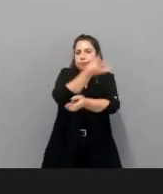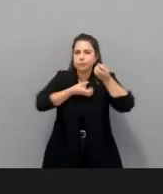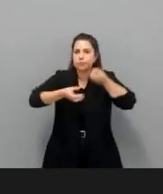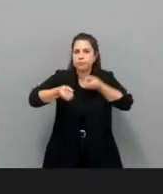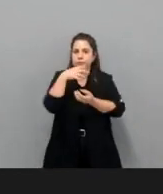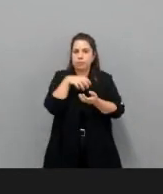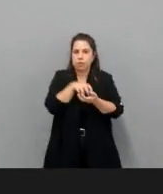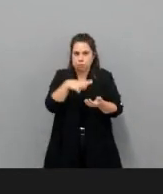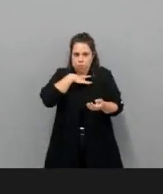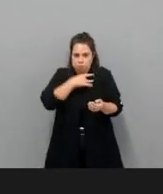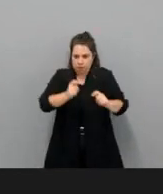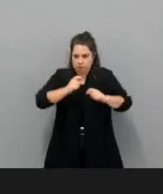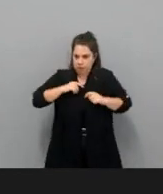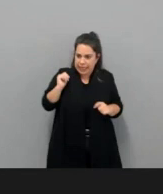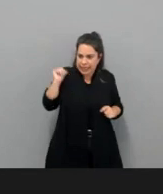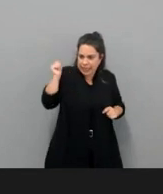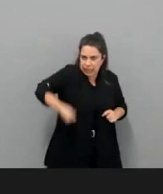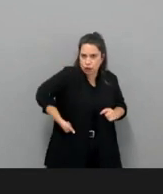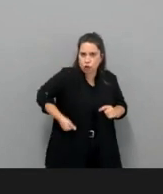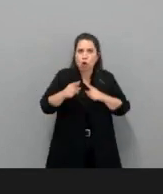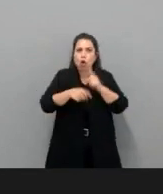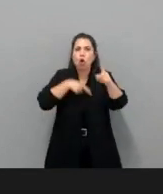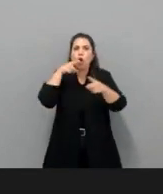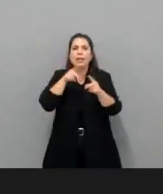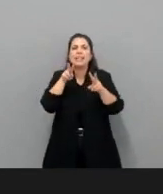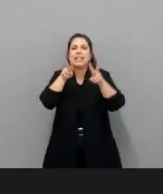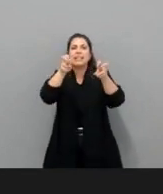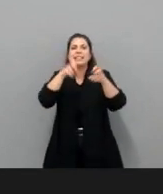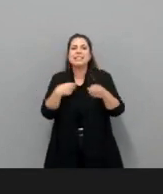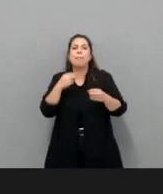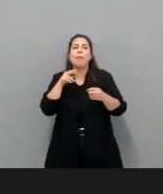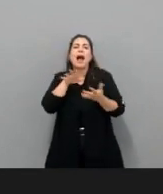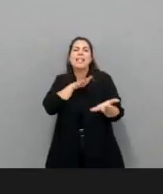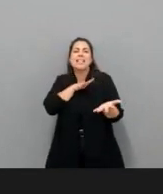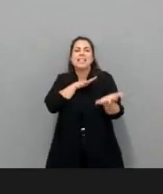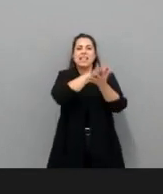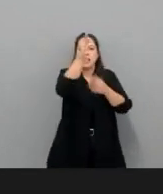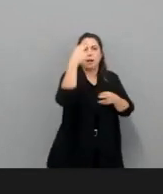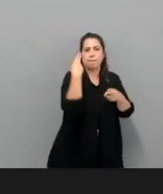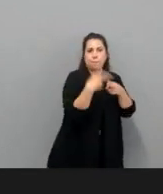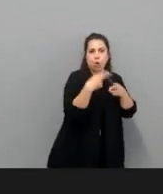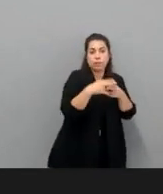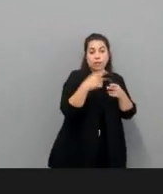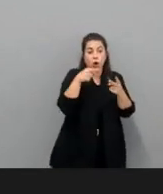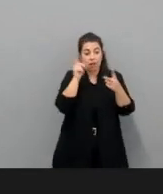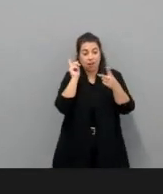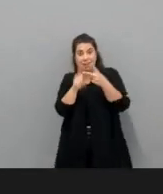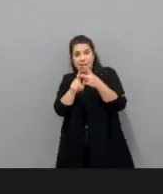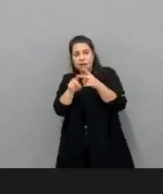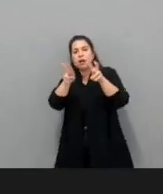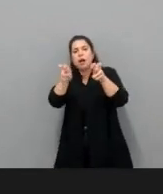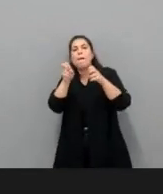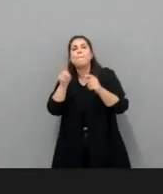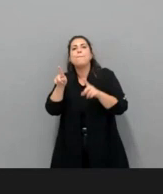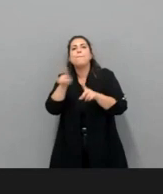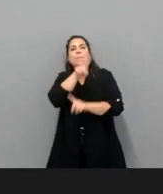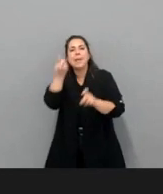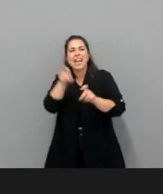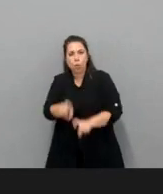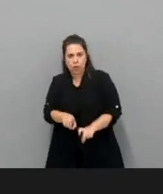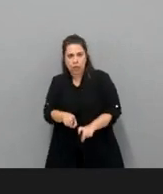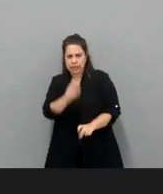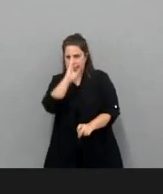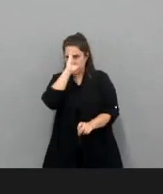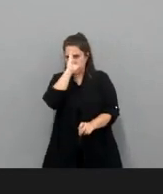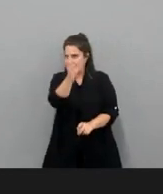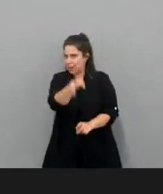muy enriquecedor de cara también a las labores de incidencia política. Y luego tenéis la vía de preguntas